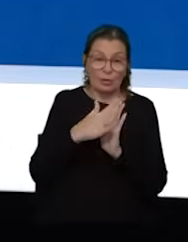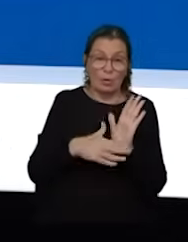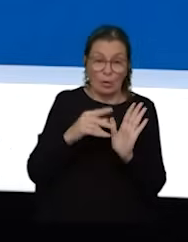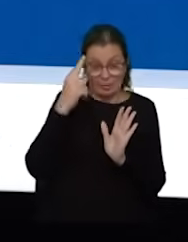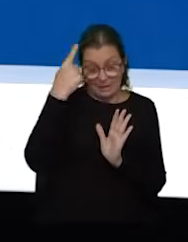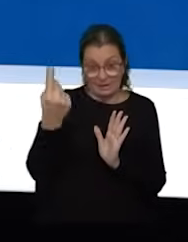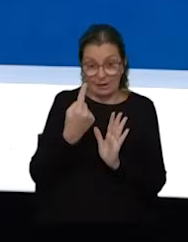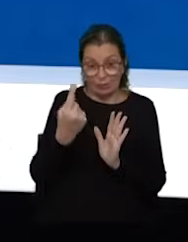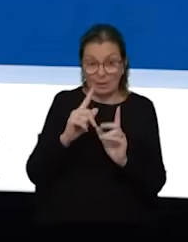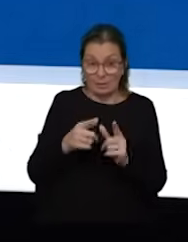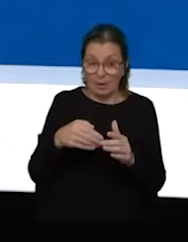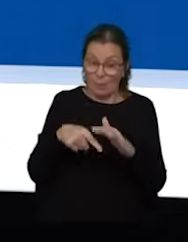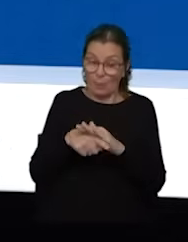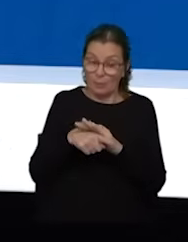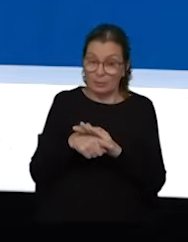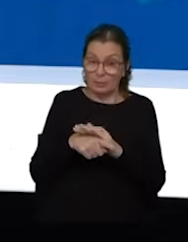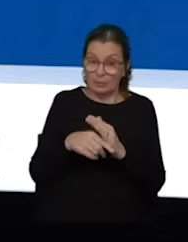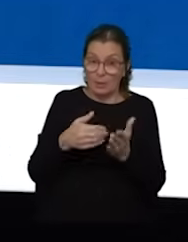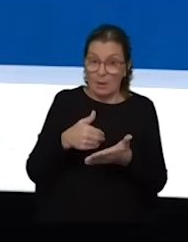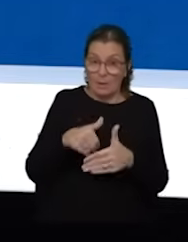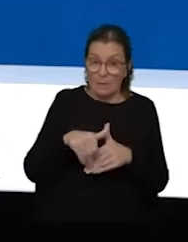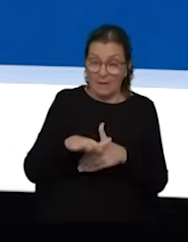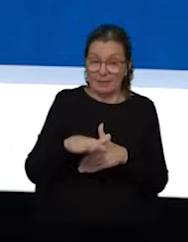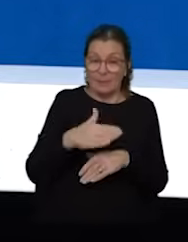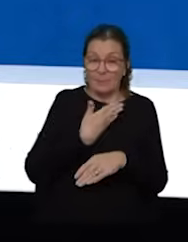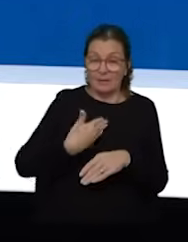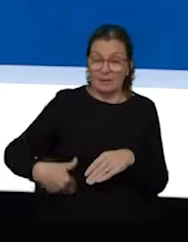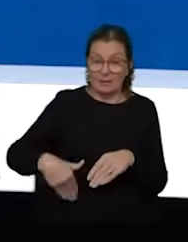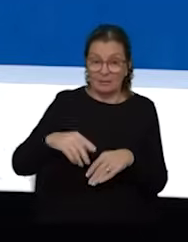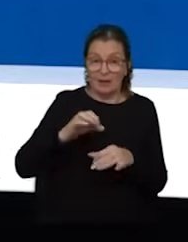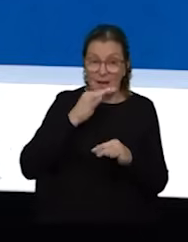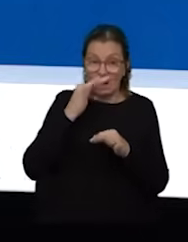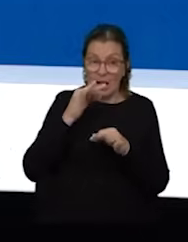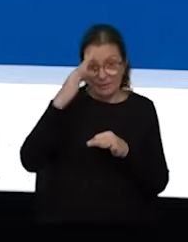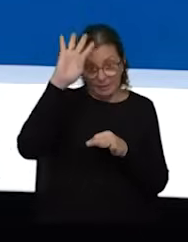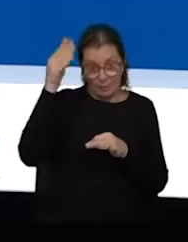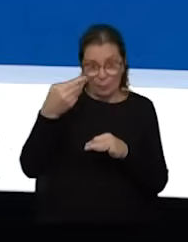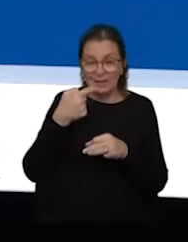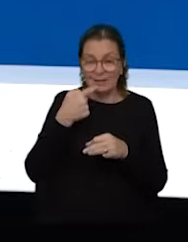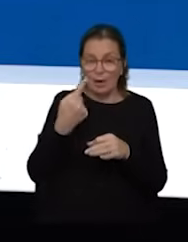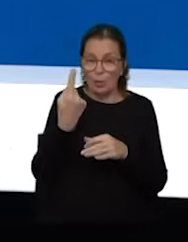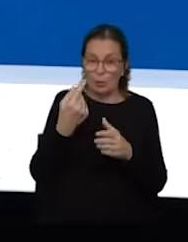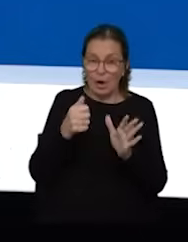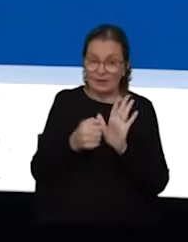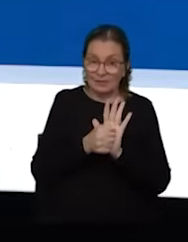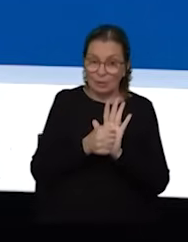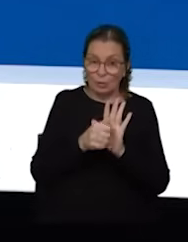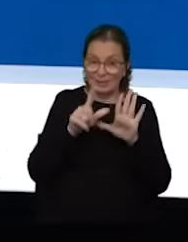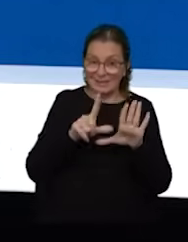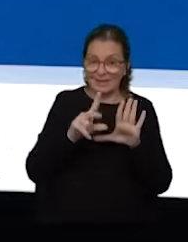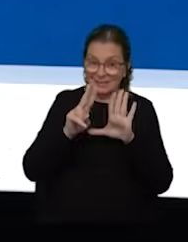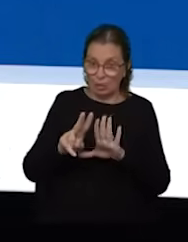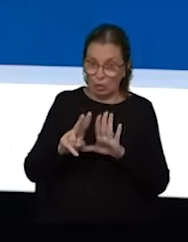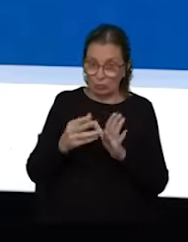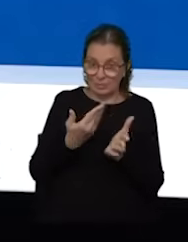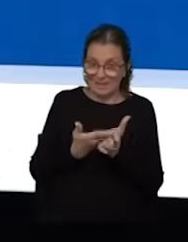internacional eh en Plaza al presidente de la república declarar que va a vetar eh uno de los artículos que en este caso er